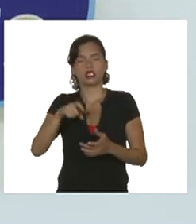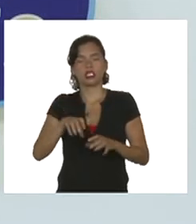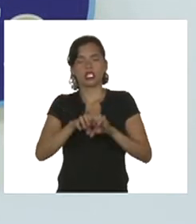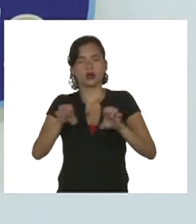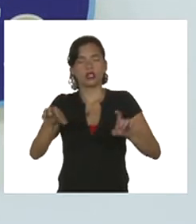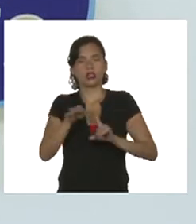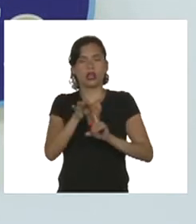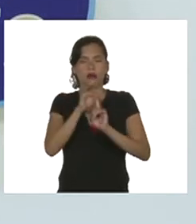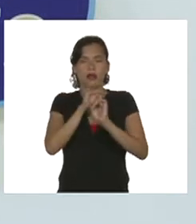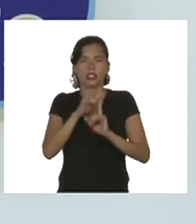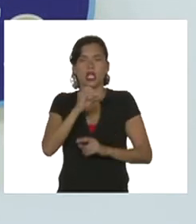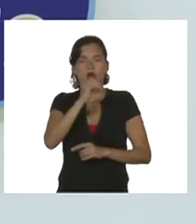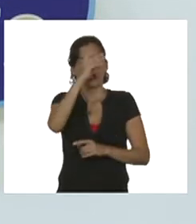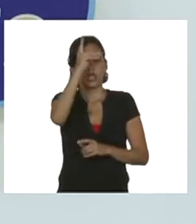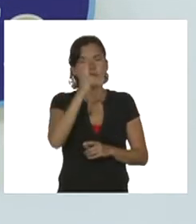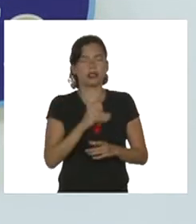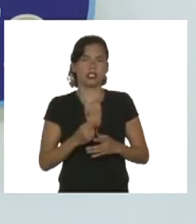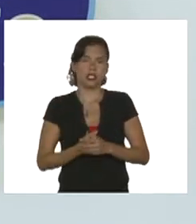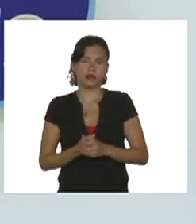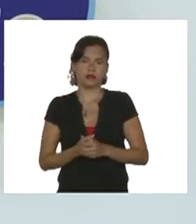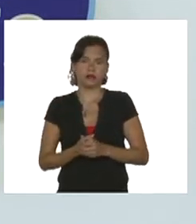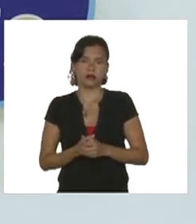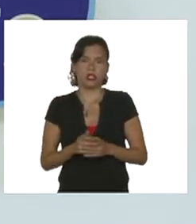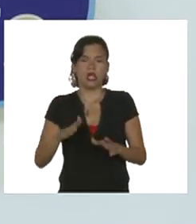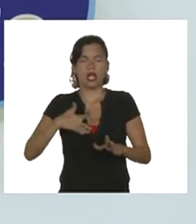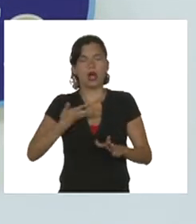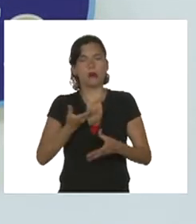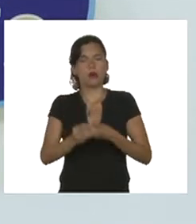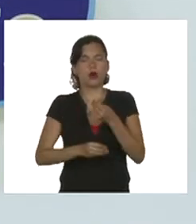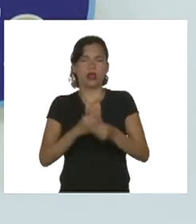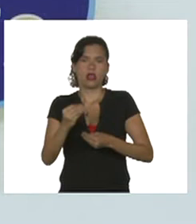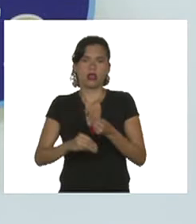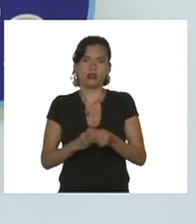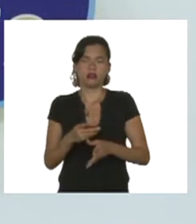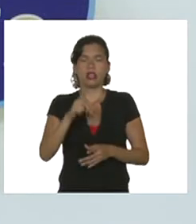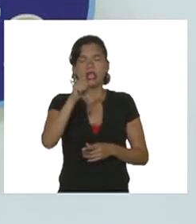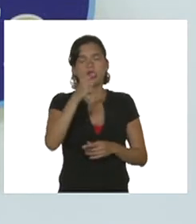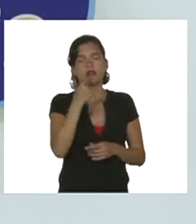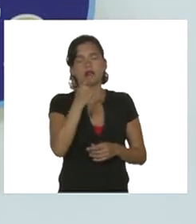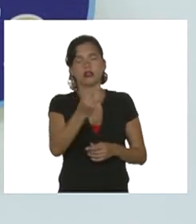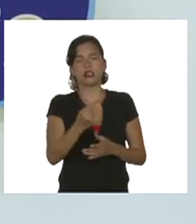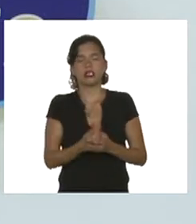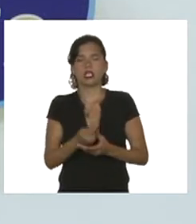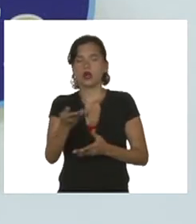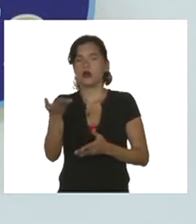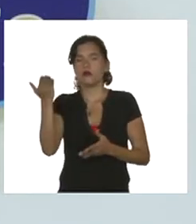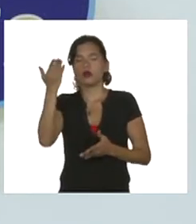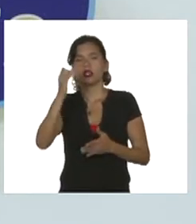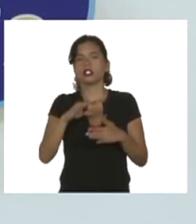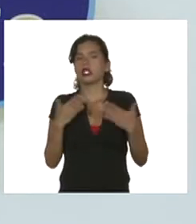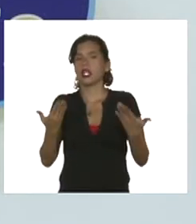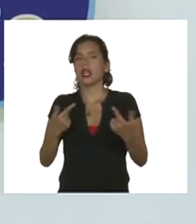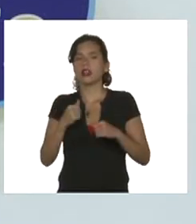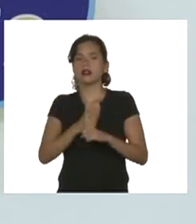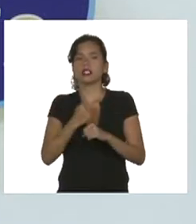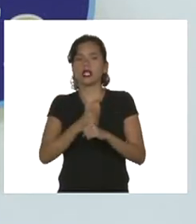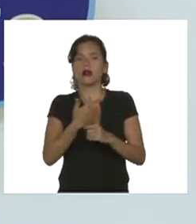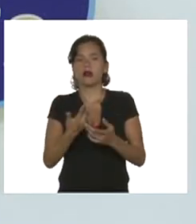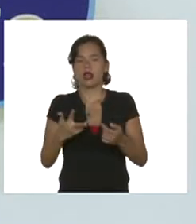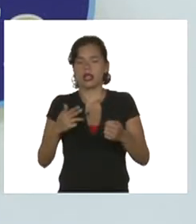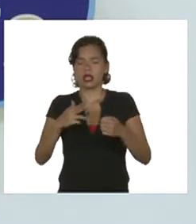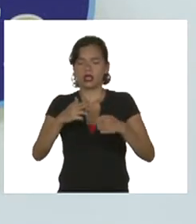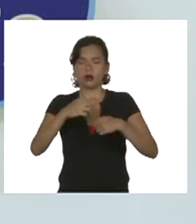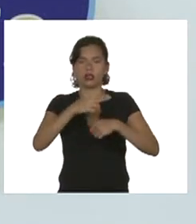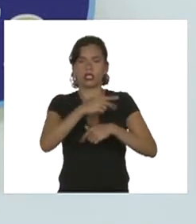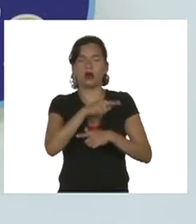educativas especiales y o con discapacidad las pueden realizar. Ellos mencionan lo importante que es trabajar el